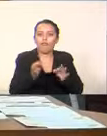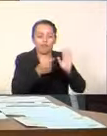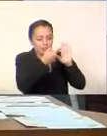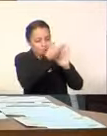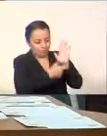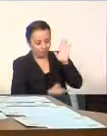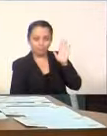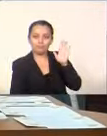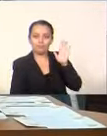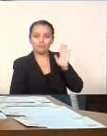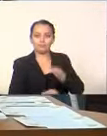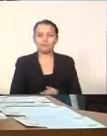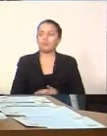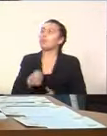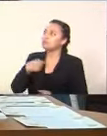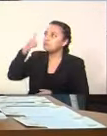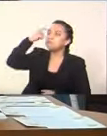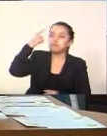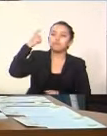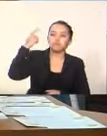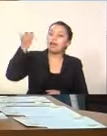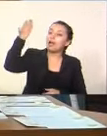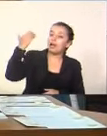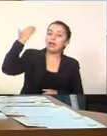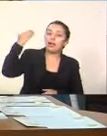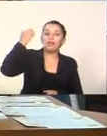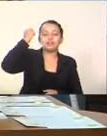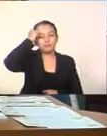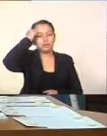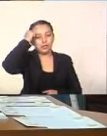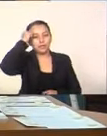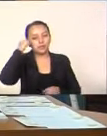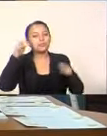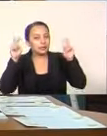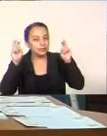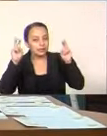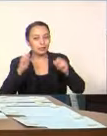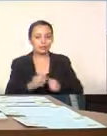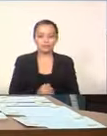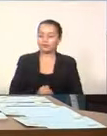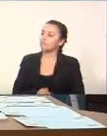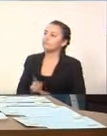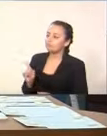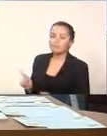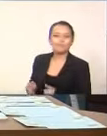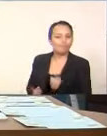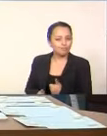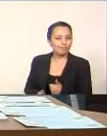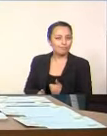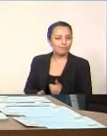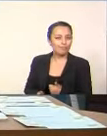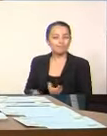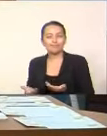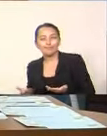las clases anteriores hemos trabajado esos temas. No te veo muy segura. ¿Ustedes, amiguitos, le creen a Alejandra? ¿Qué tal si la ponemos a prueba?